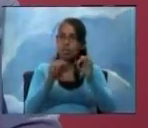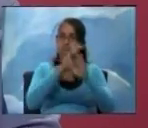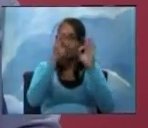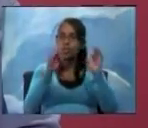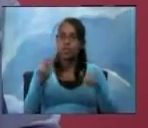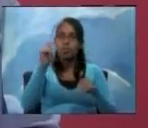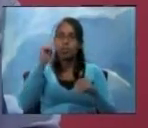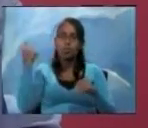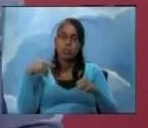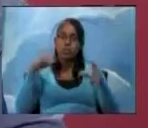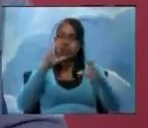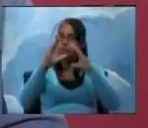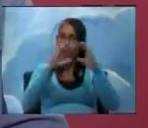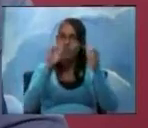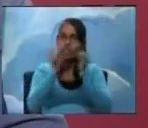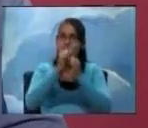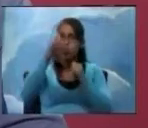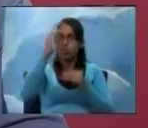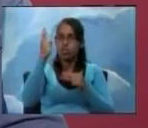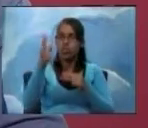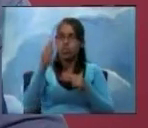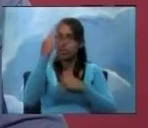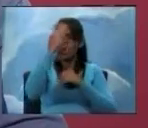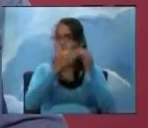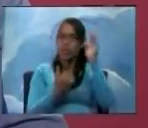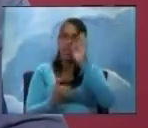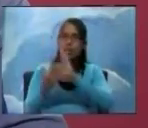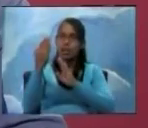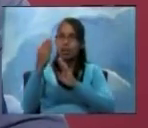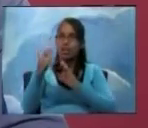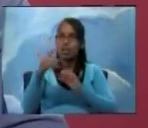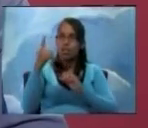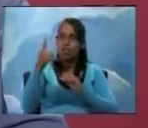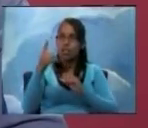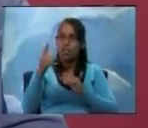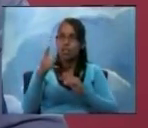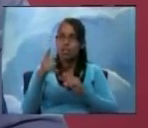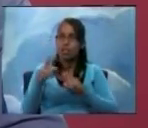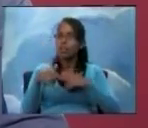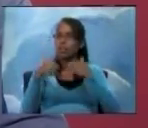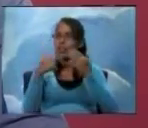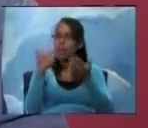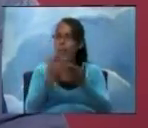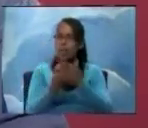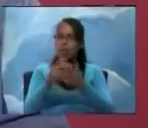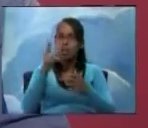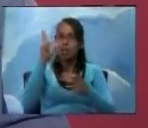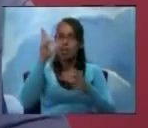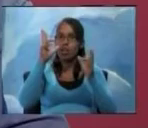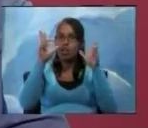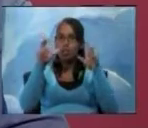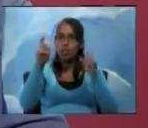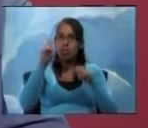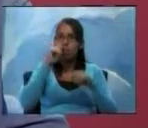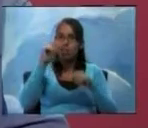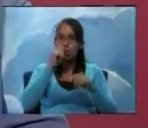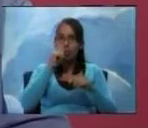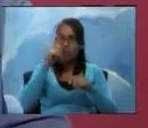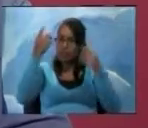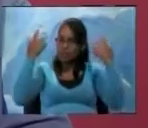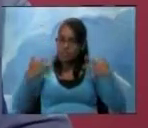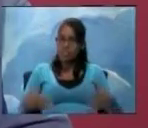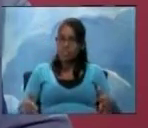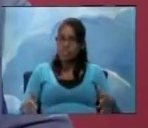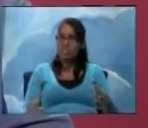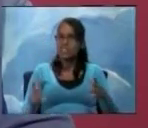una comunicación con Dios cara a cara. Cuando cae el nuevo hombre, aquella vestidura se arruina.